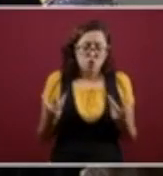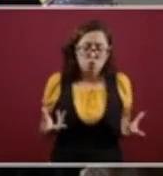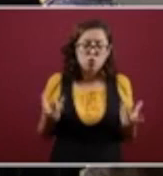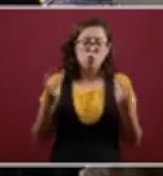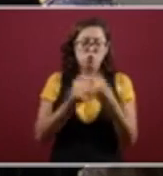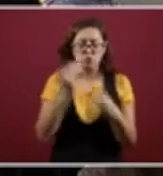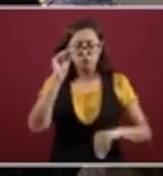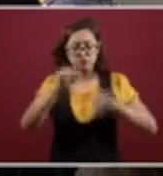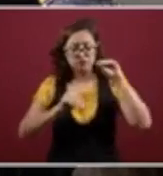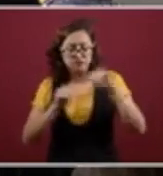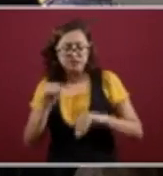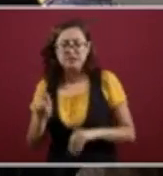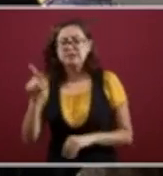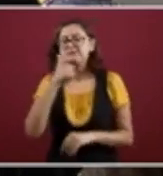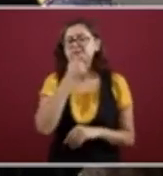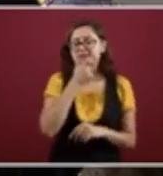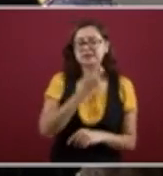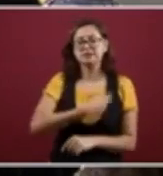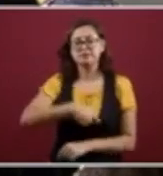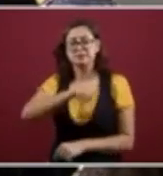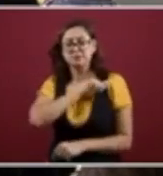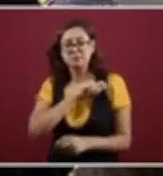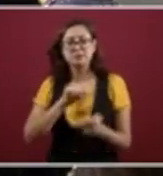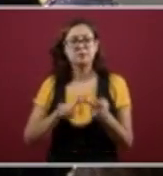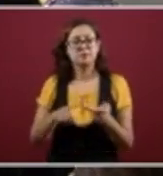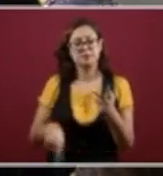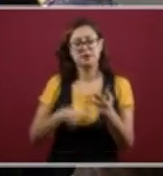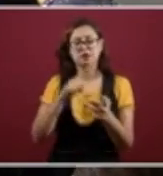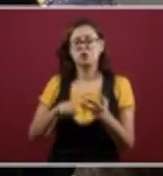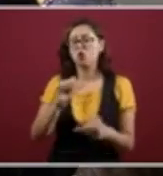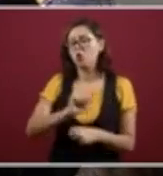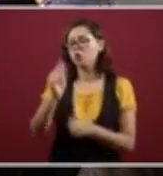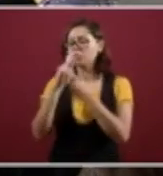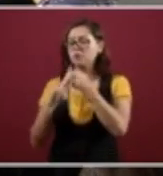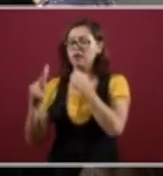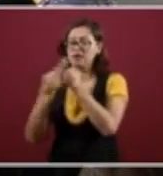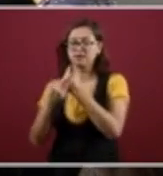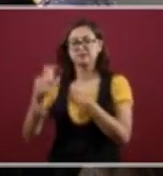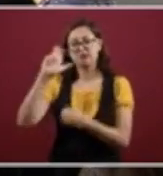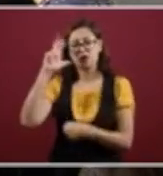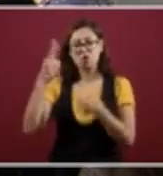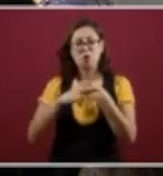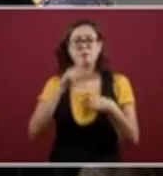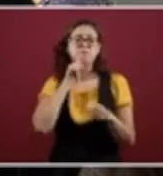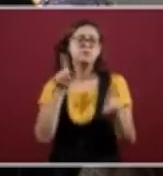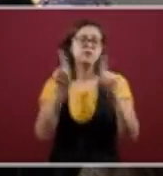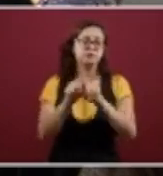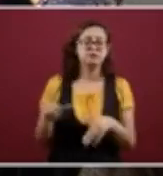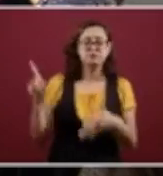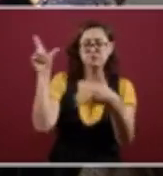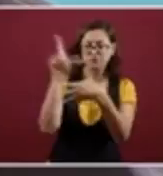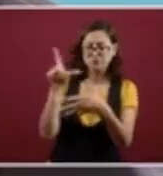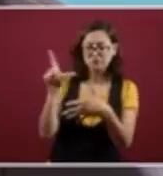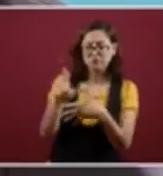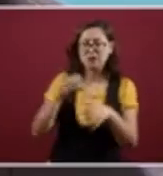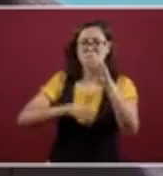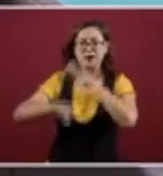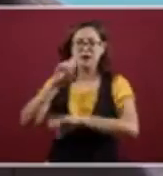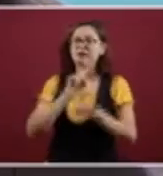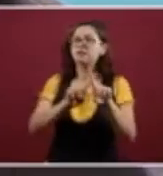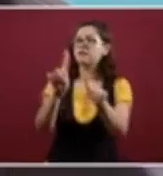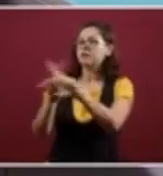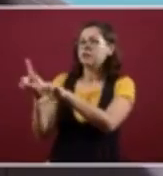Unido, de España, las embajadas de países europeos, latinoamericanos también, que nos han asesorado técnicamente y